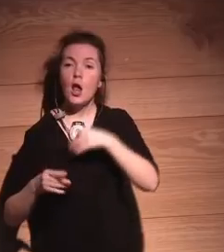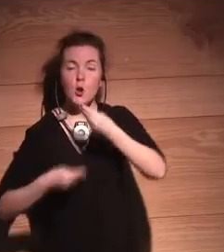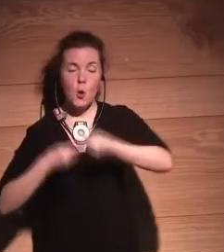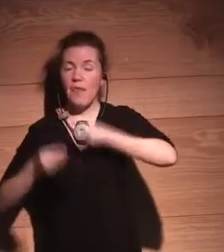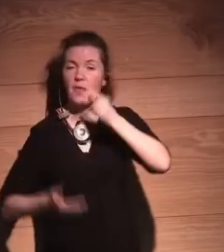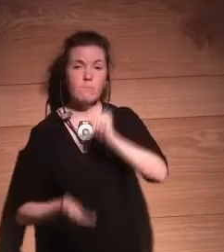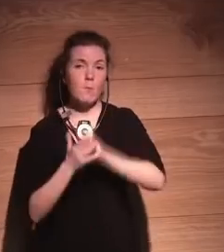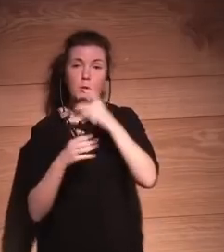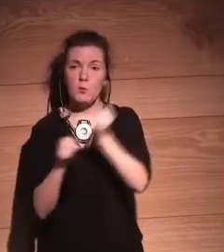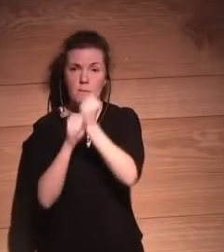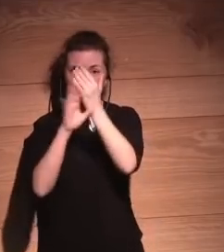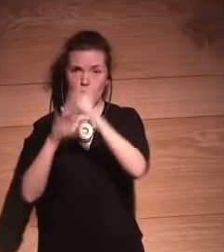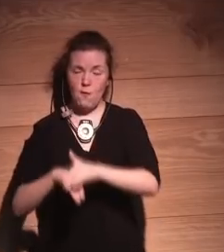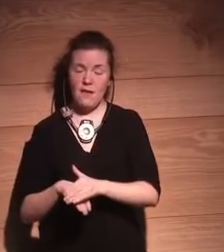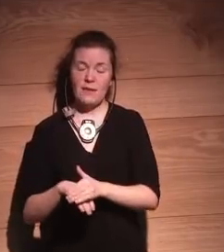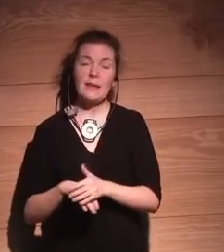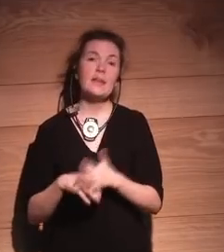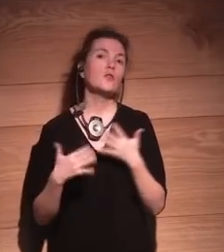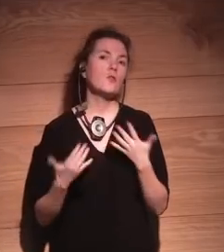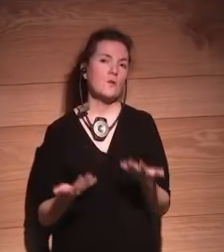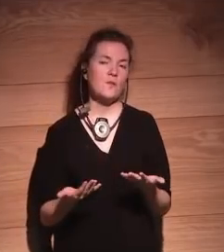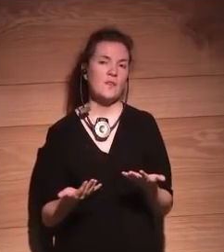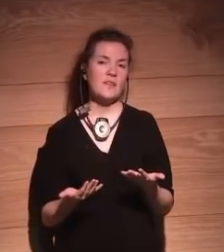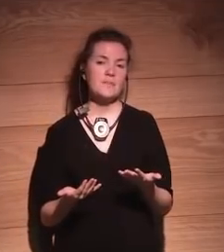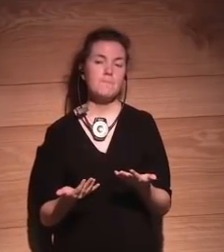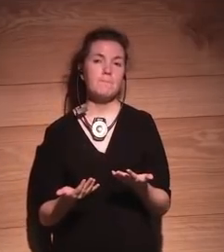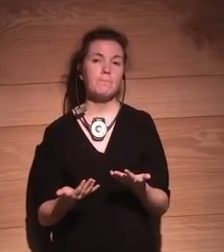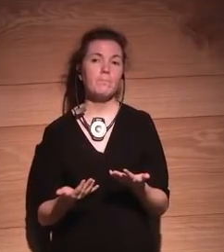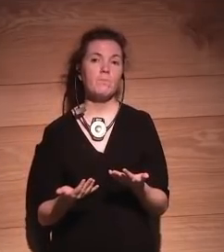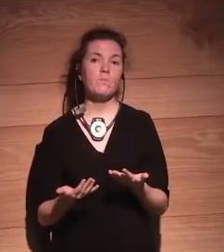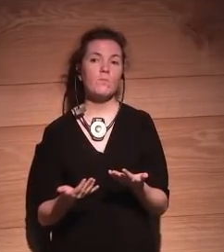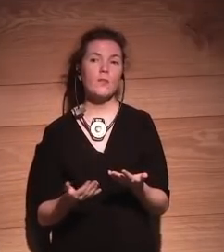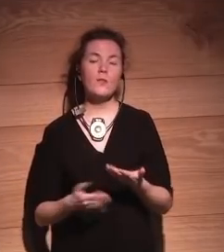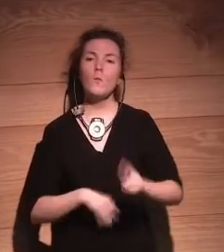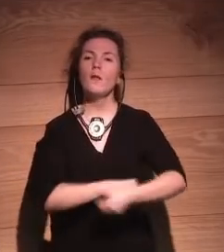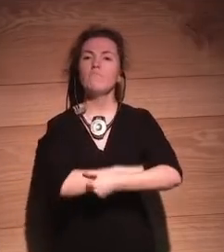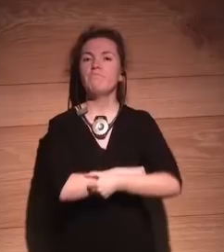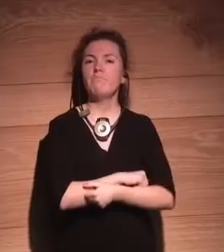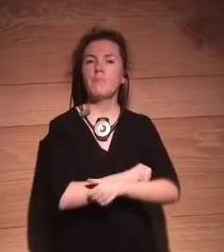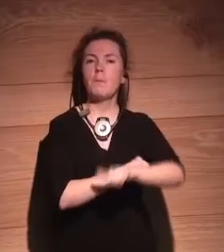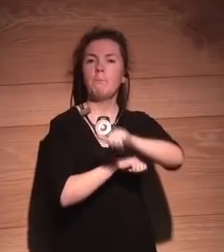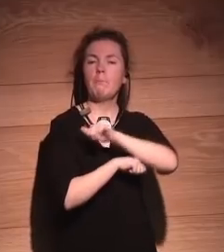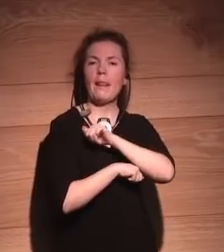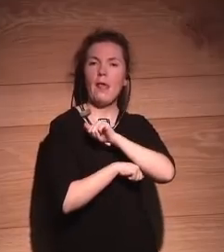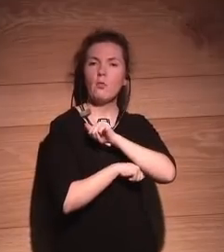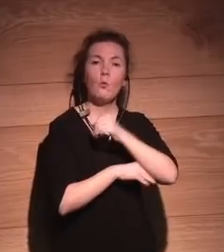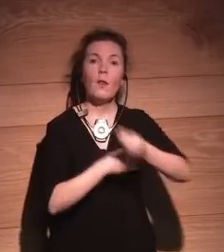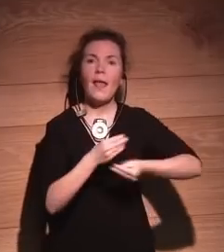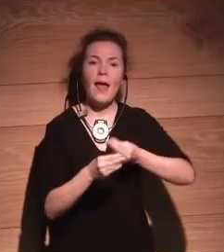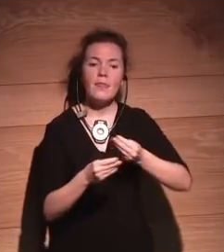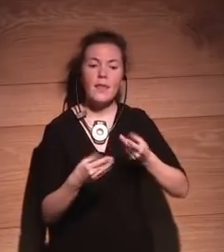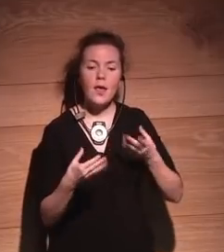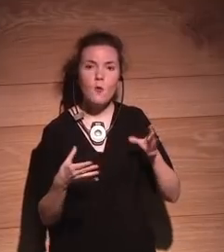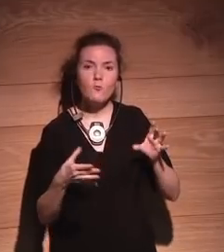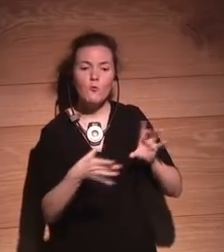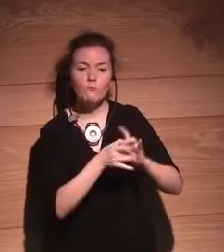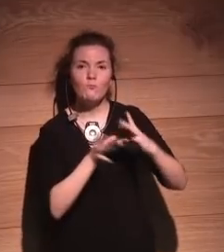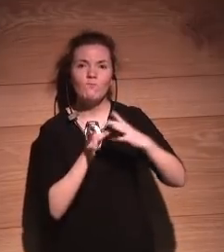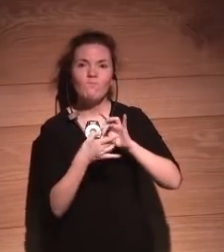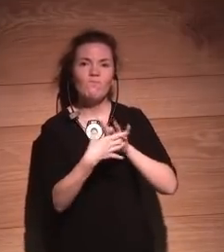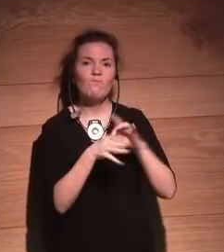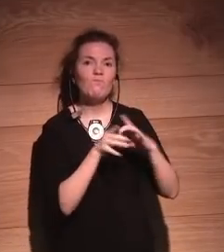realmente. Con lo cual, en lugar de cruzarse de brazos e irse al paro, pues se unen para